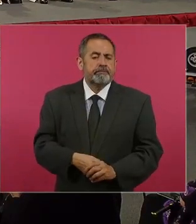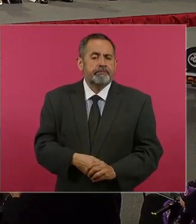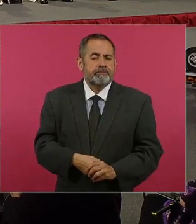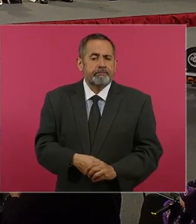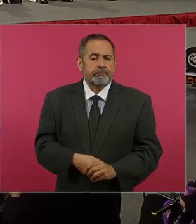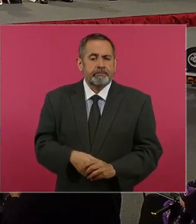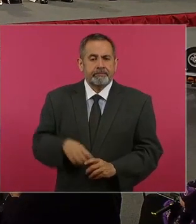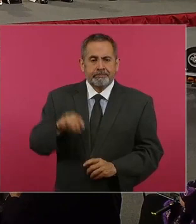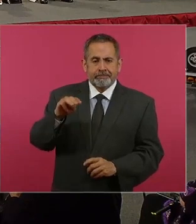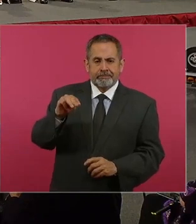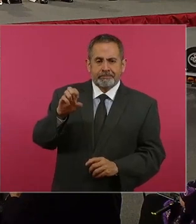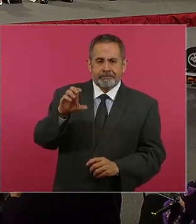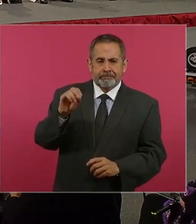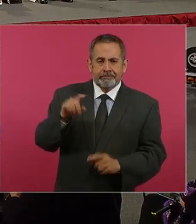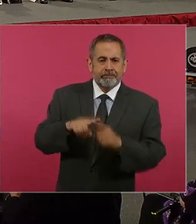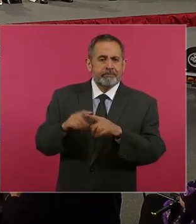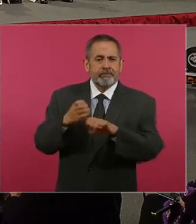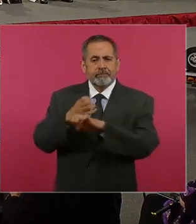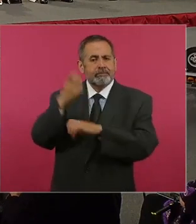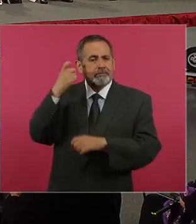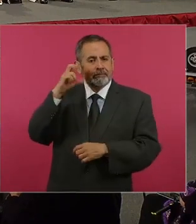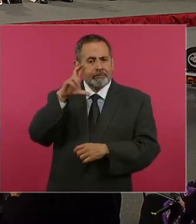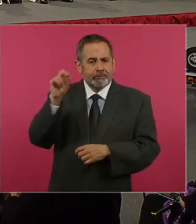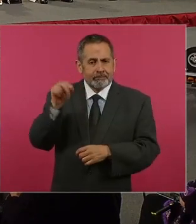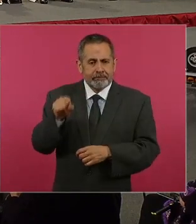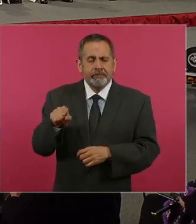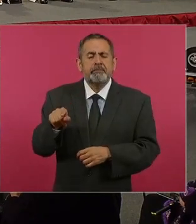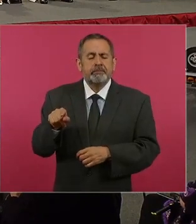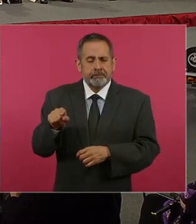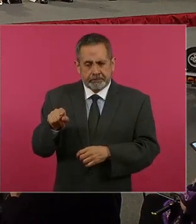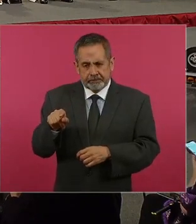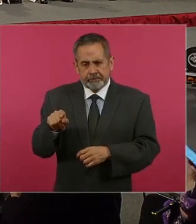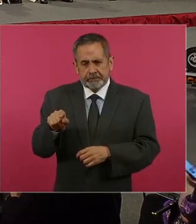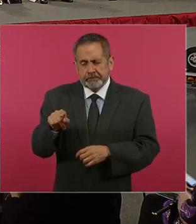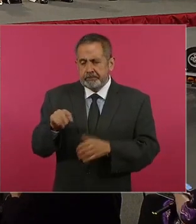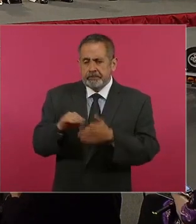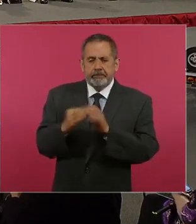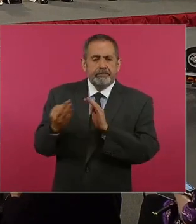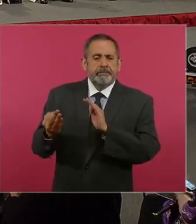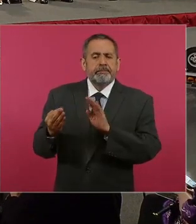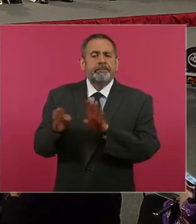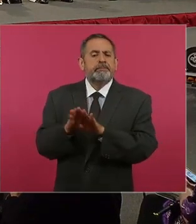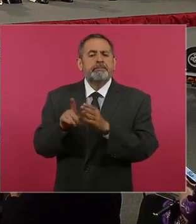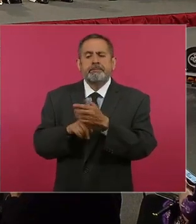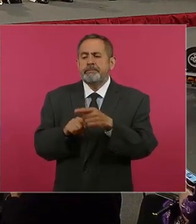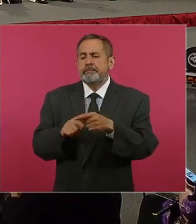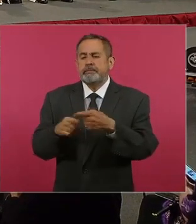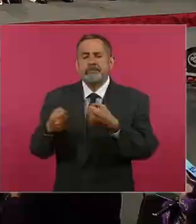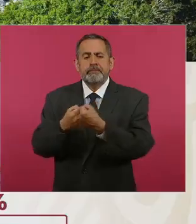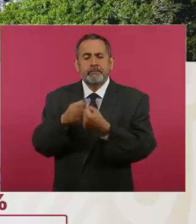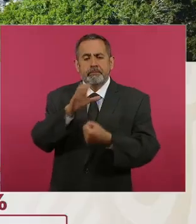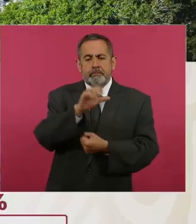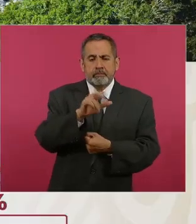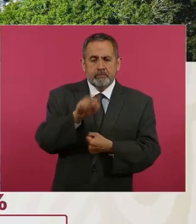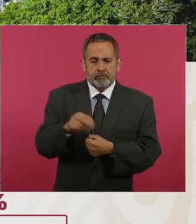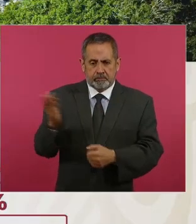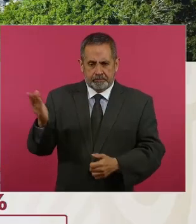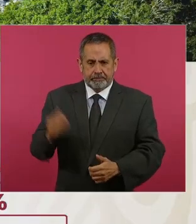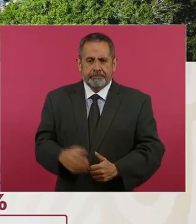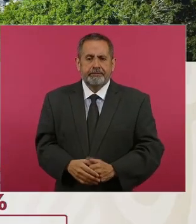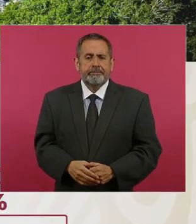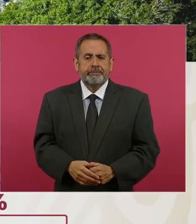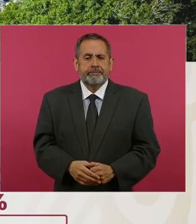el MECO en el estado de Quintana Roo, en los límites entre Cancún e Isla